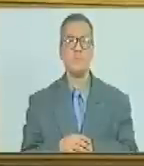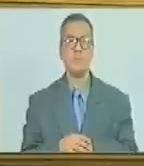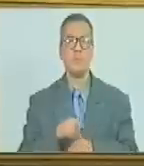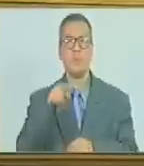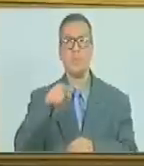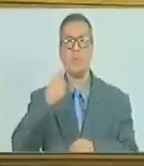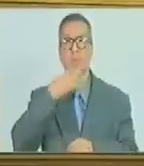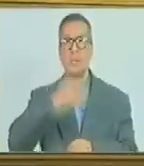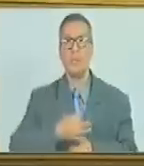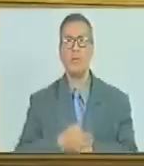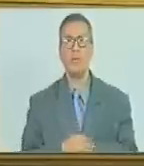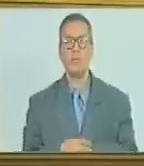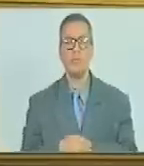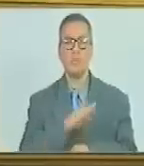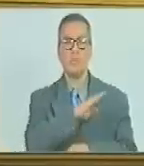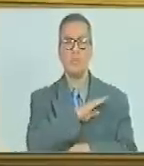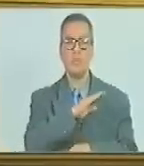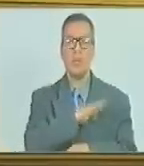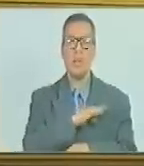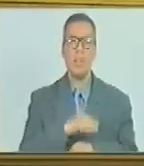Eso es un hecho que yo